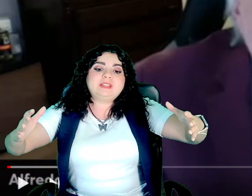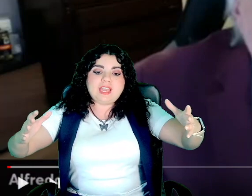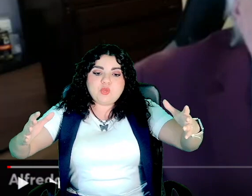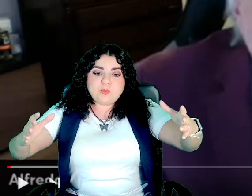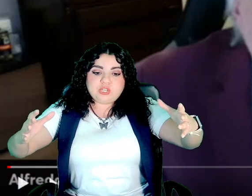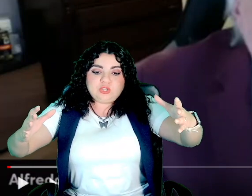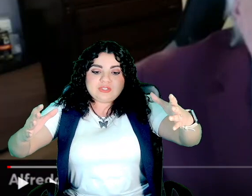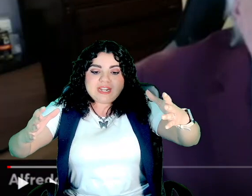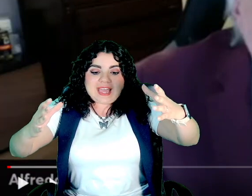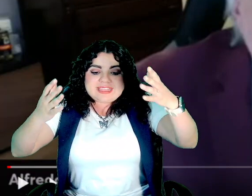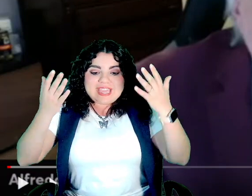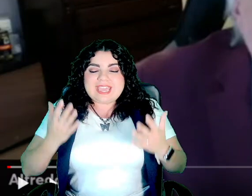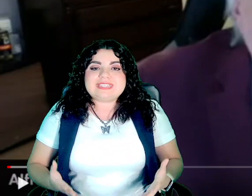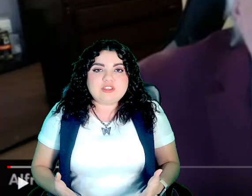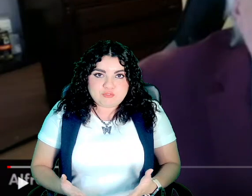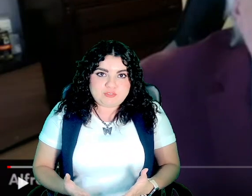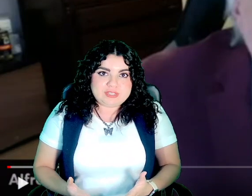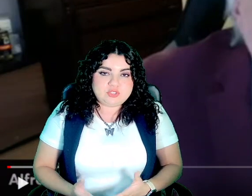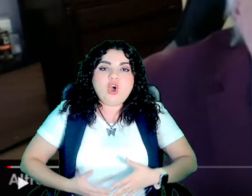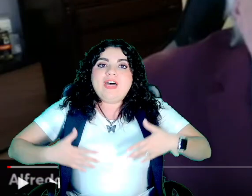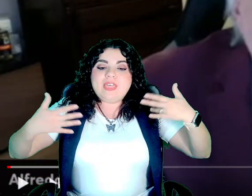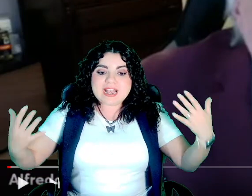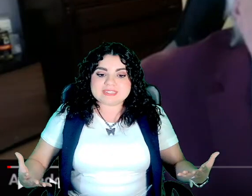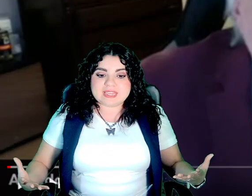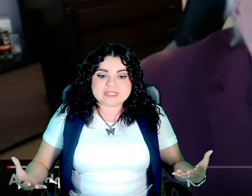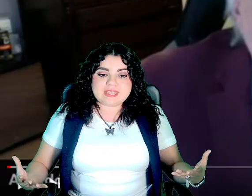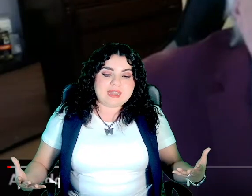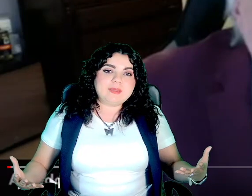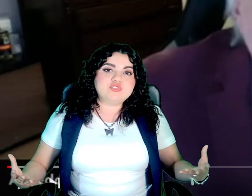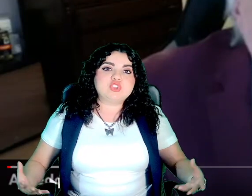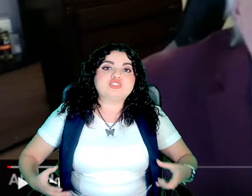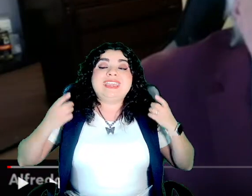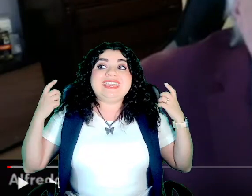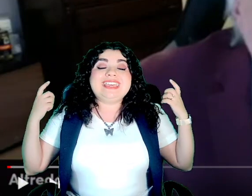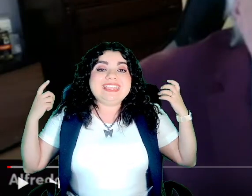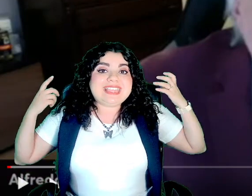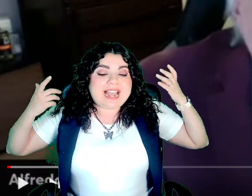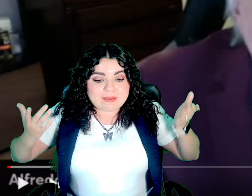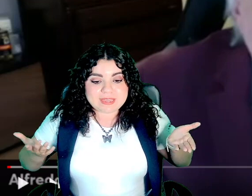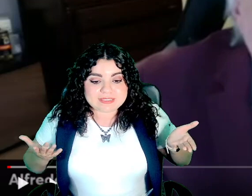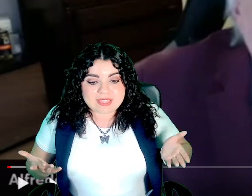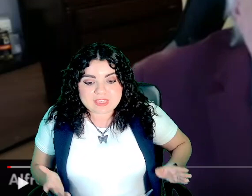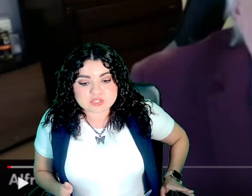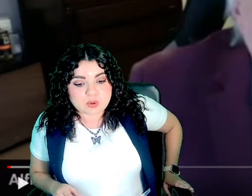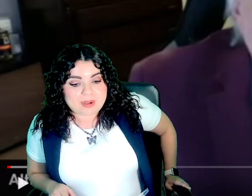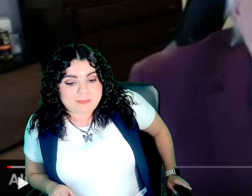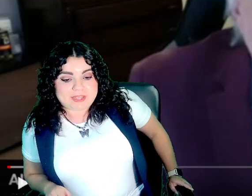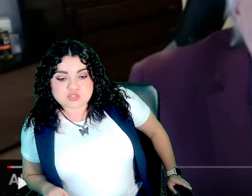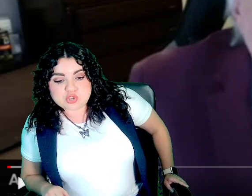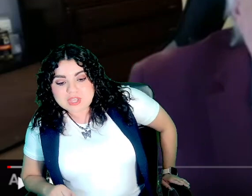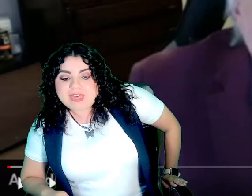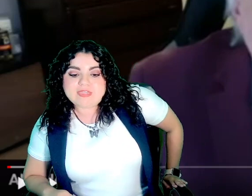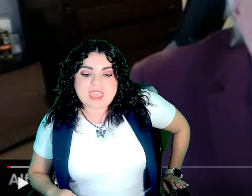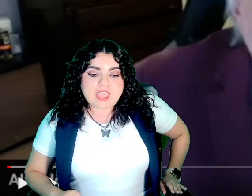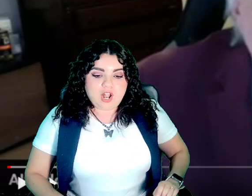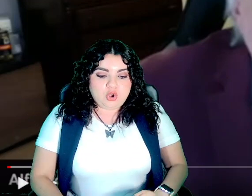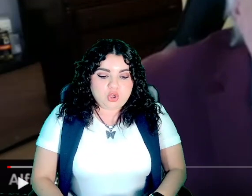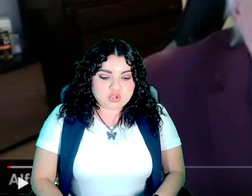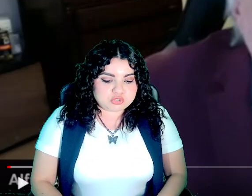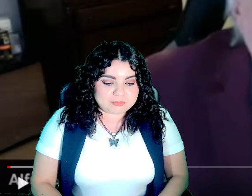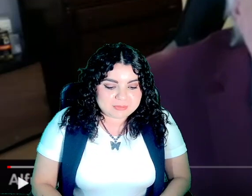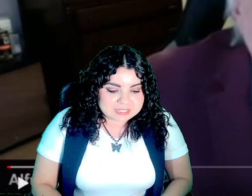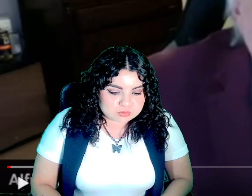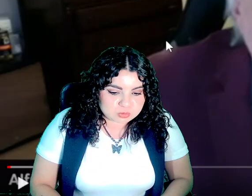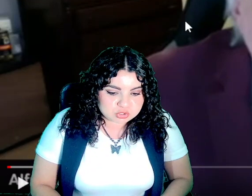había platicado un poquito acerca de este conflicto, de la escasez de alimentos y de la venta de sobreprecios de